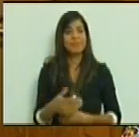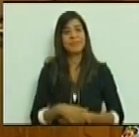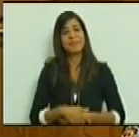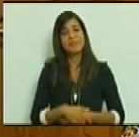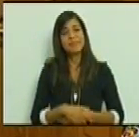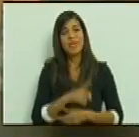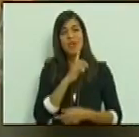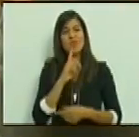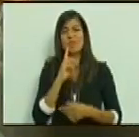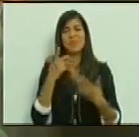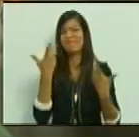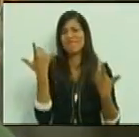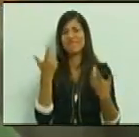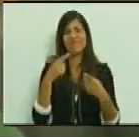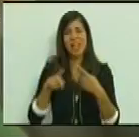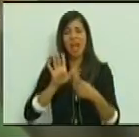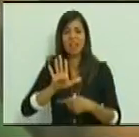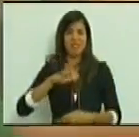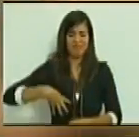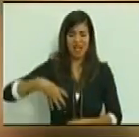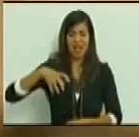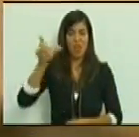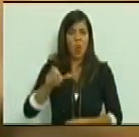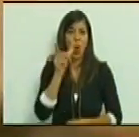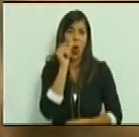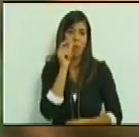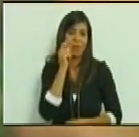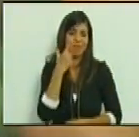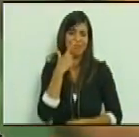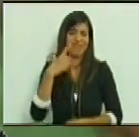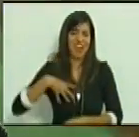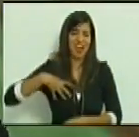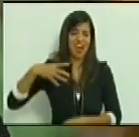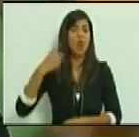mi almirante Blanco Pinto, un broker.